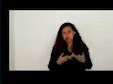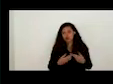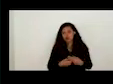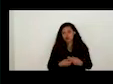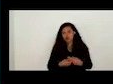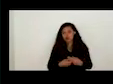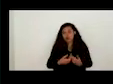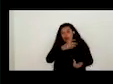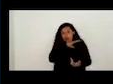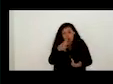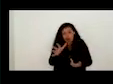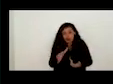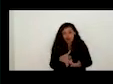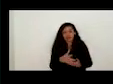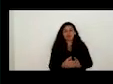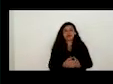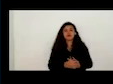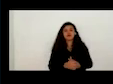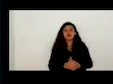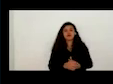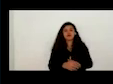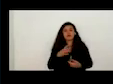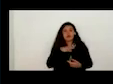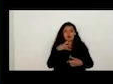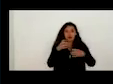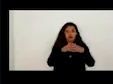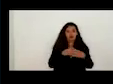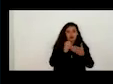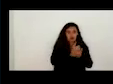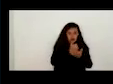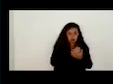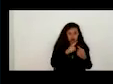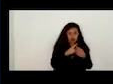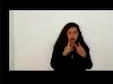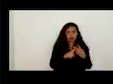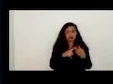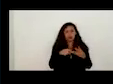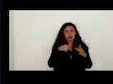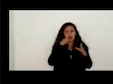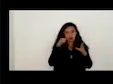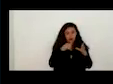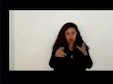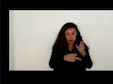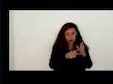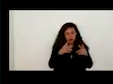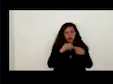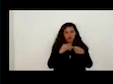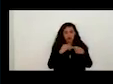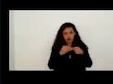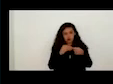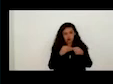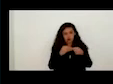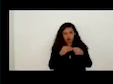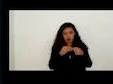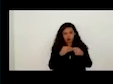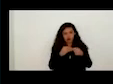general viene como guarnición un poco de arroz o pasta, nuevamente frijoles